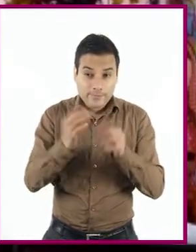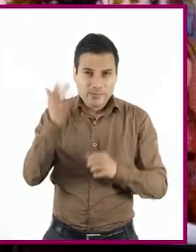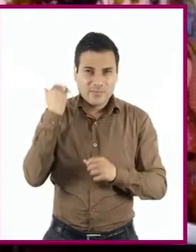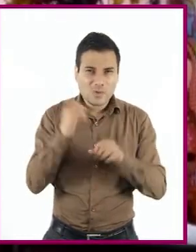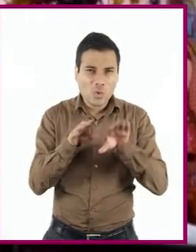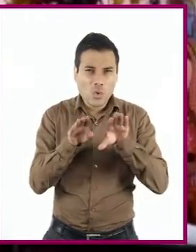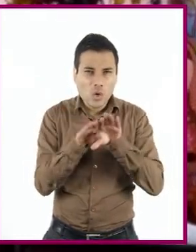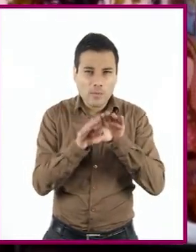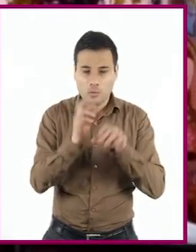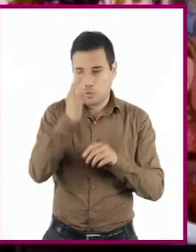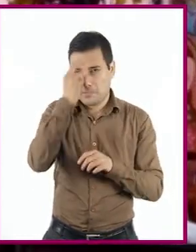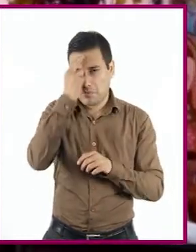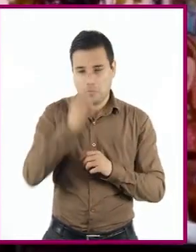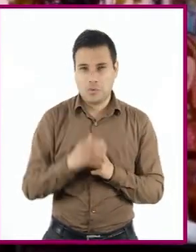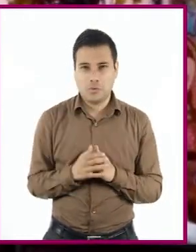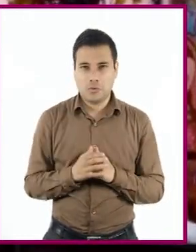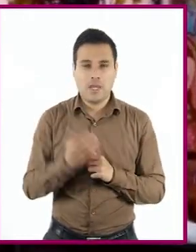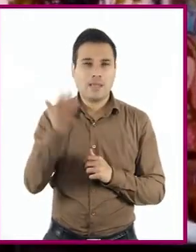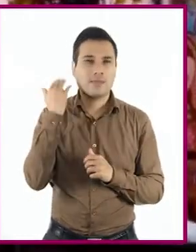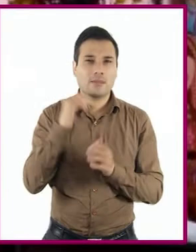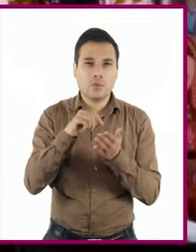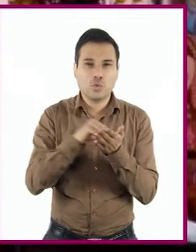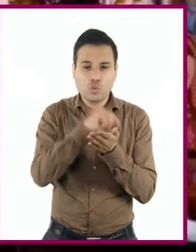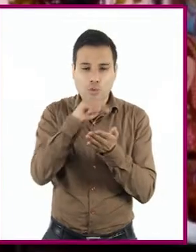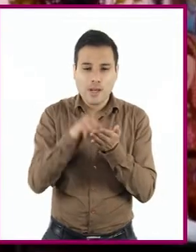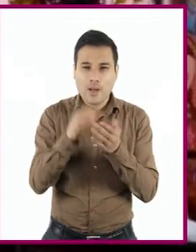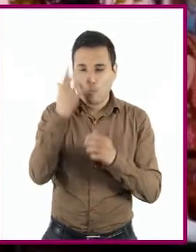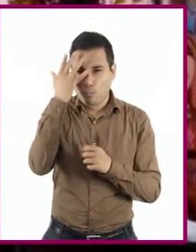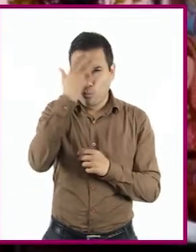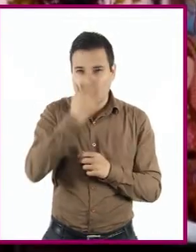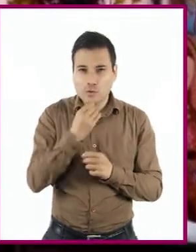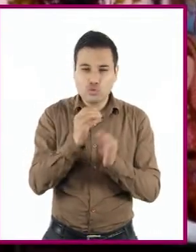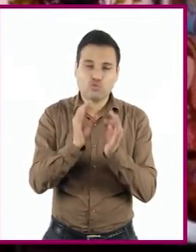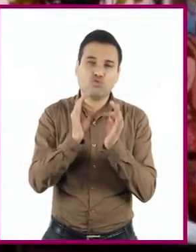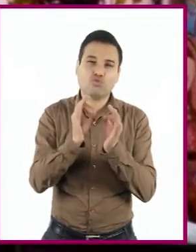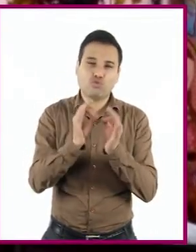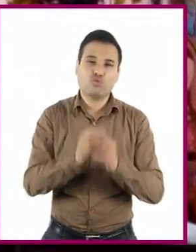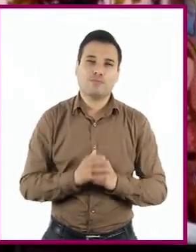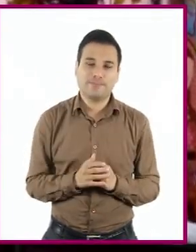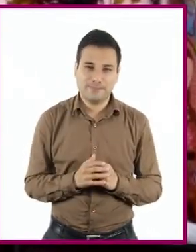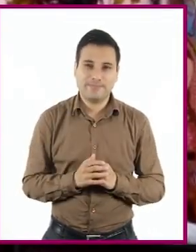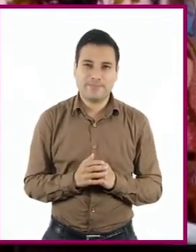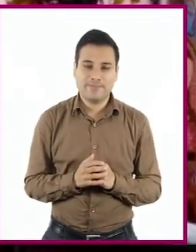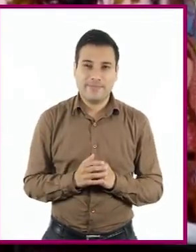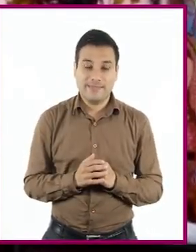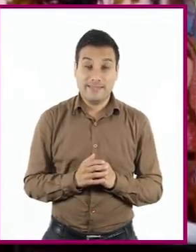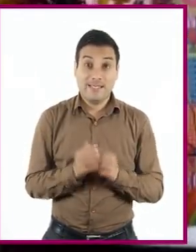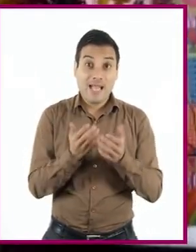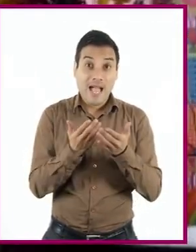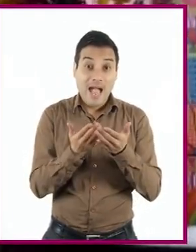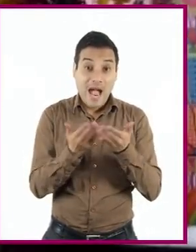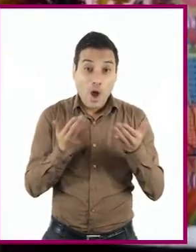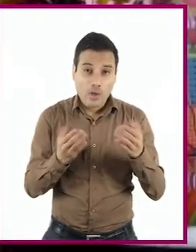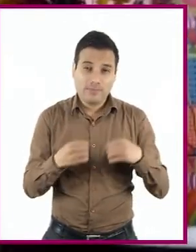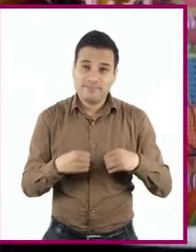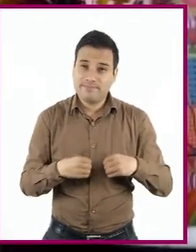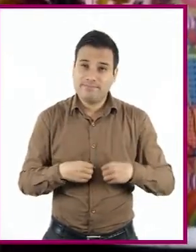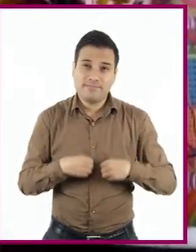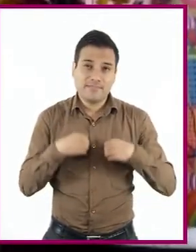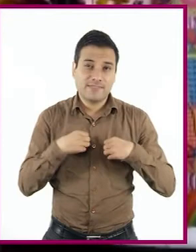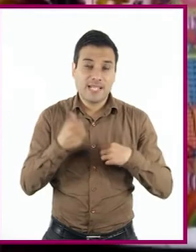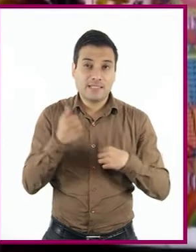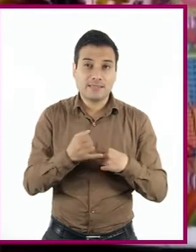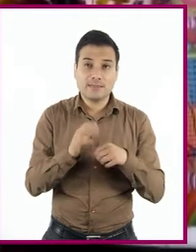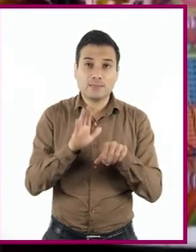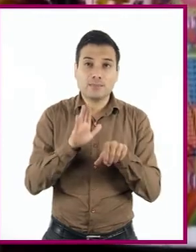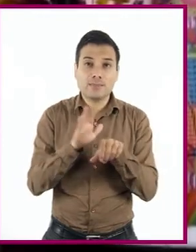y disfrutar de esos paisajes tan maravillosos que nuestro mundo nos regalaba cada día. Hoy tenemos que vivir de esta forma, ya que esas